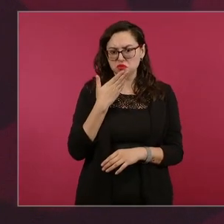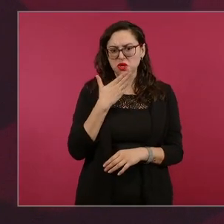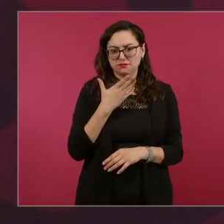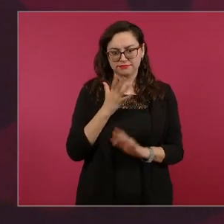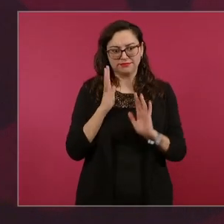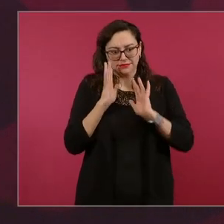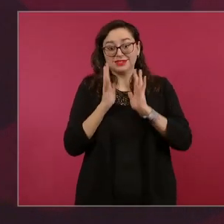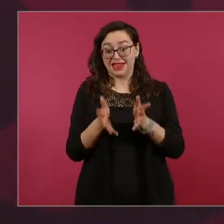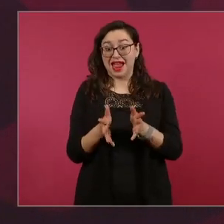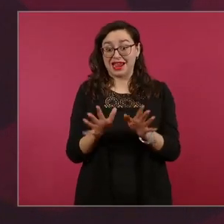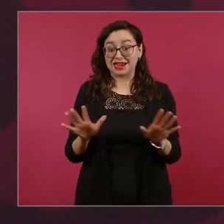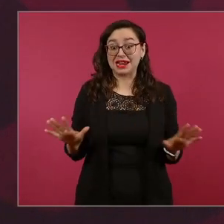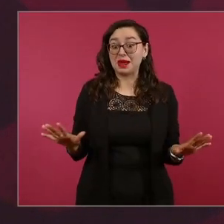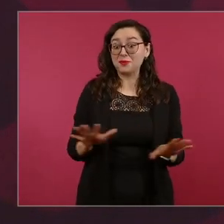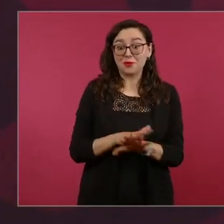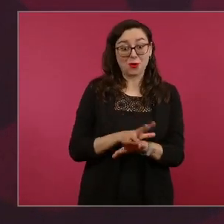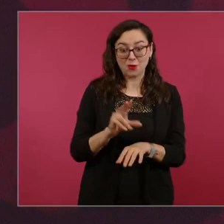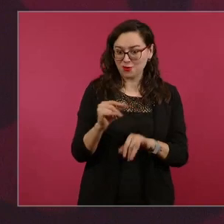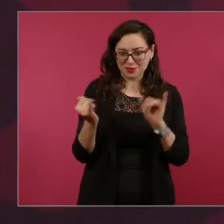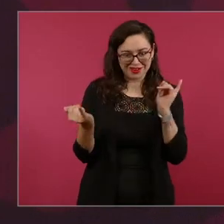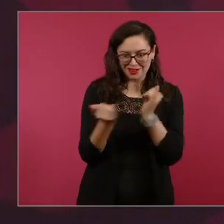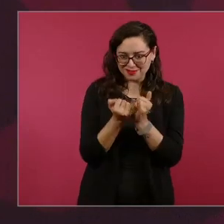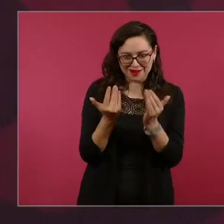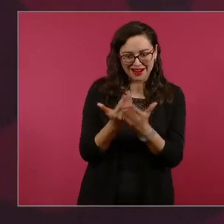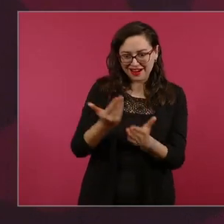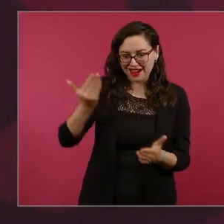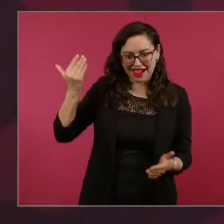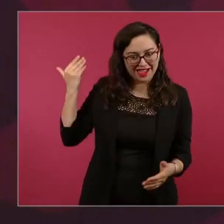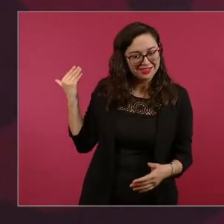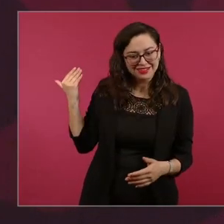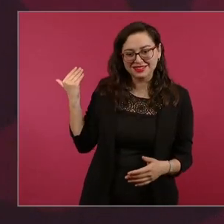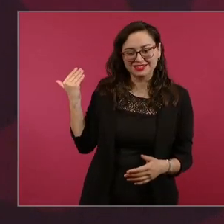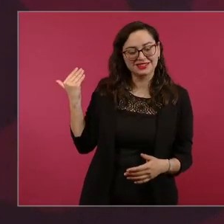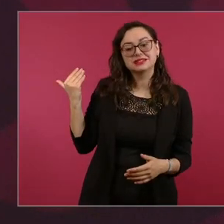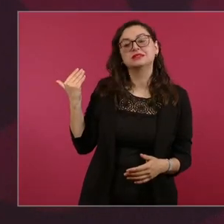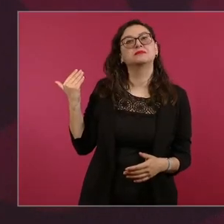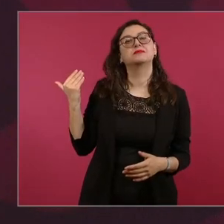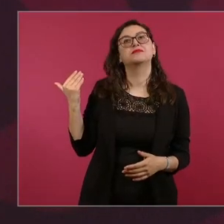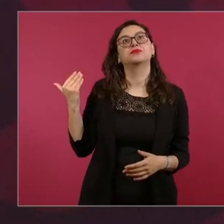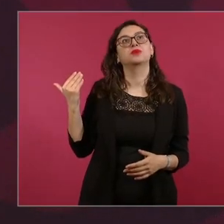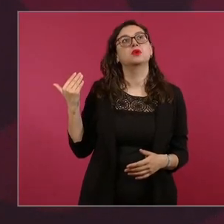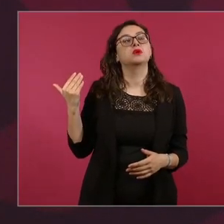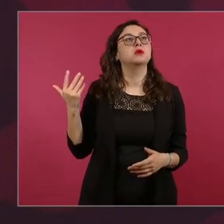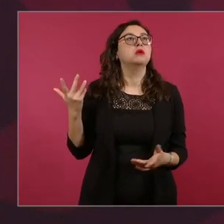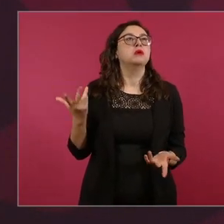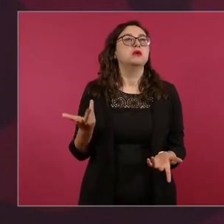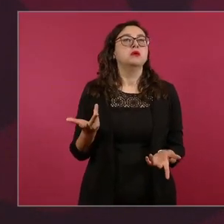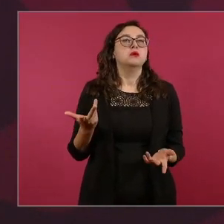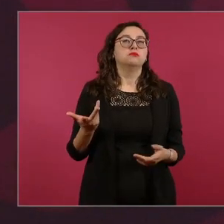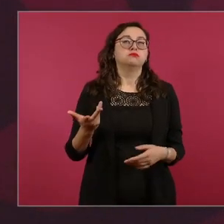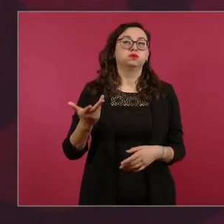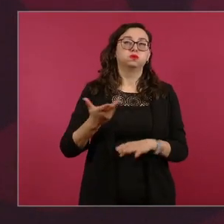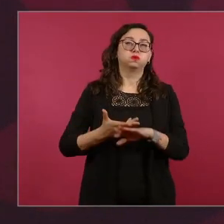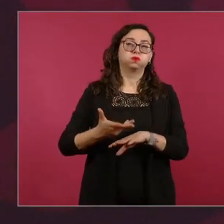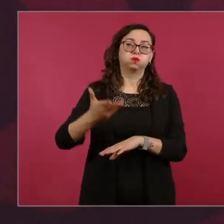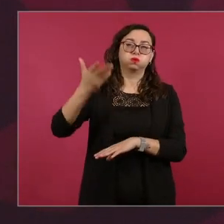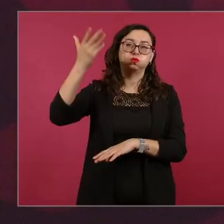Esto no se veía desde los tiempos del presidente Madero.